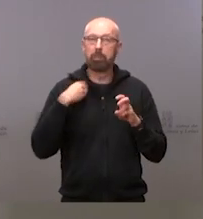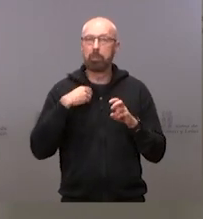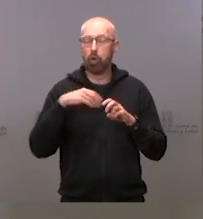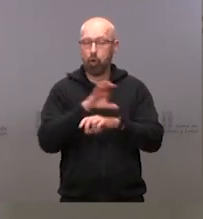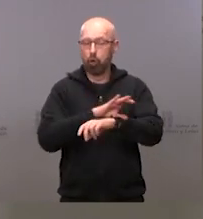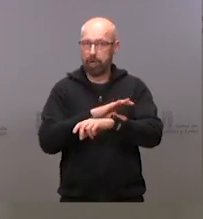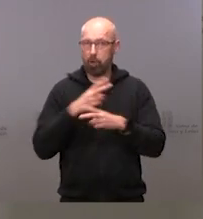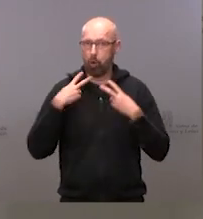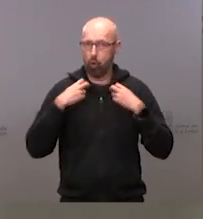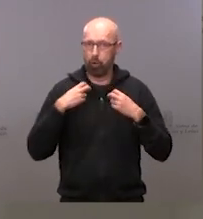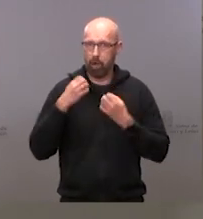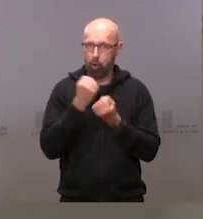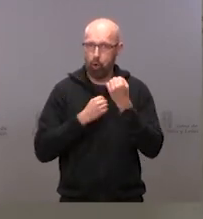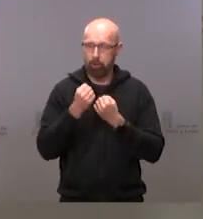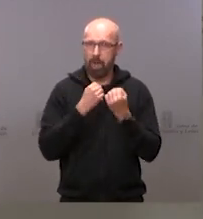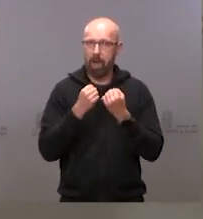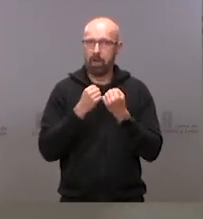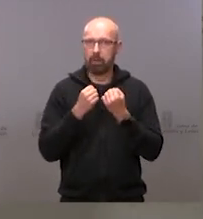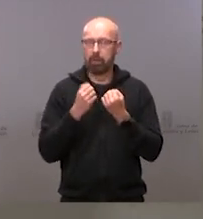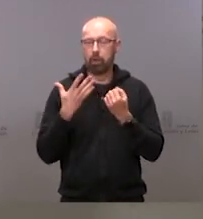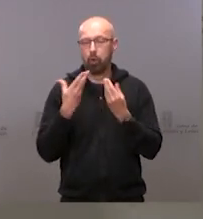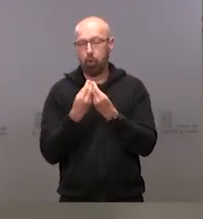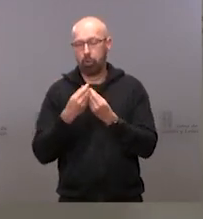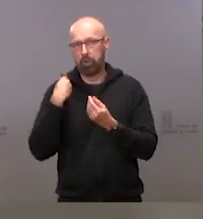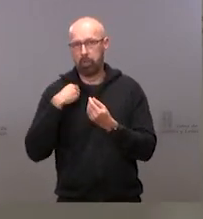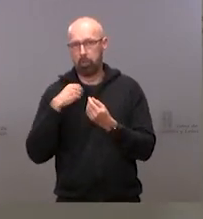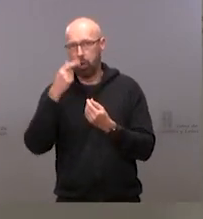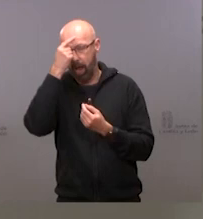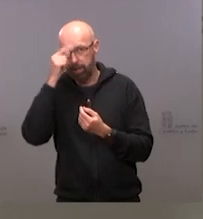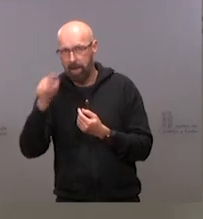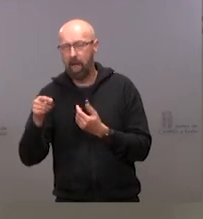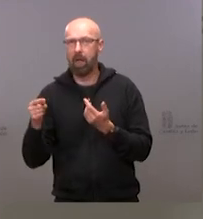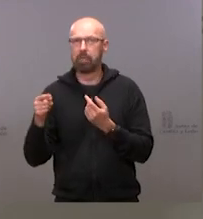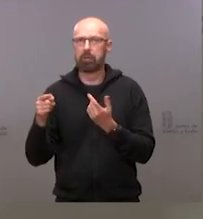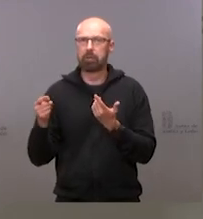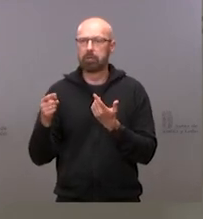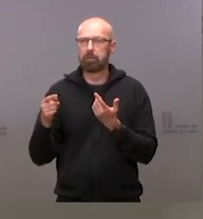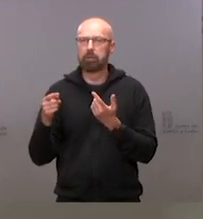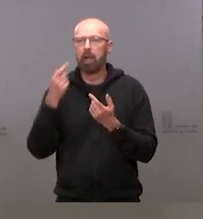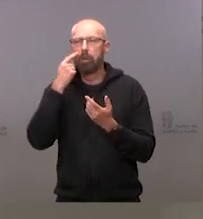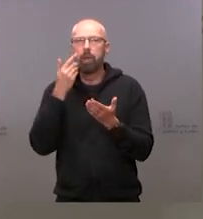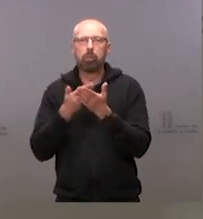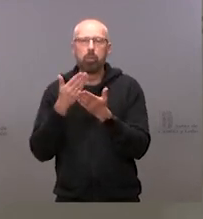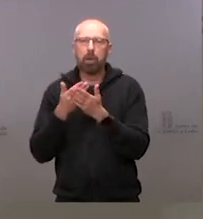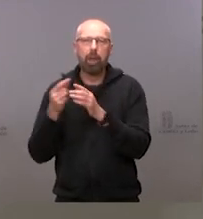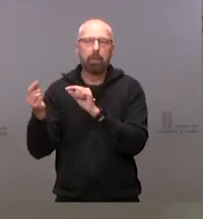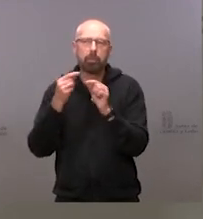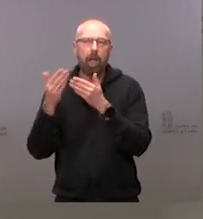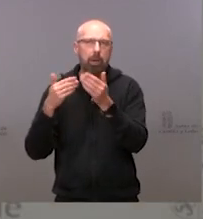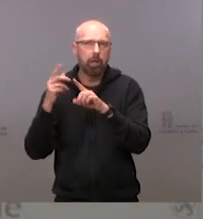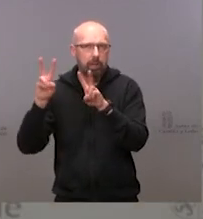de qom por ávila y el alcalde de ávila también y no sé ustedes y tiene también alguna prueba que quiera mostrar la prensa gracias